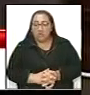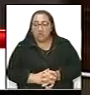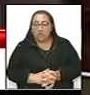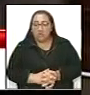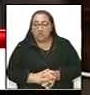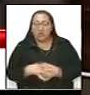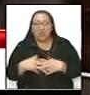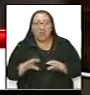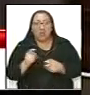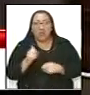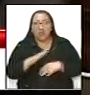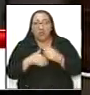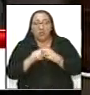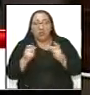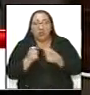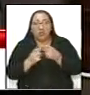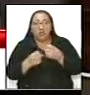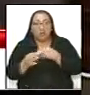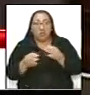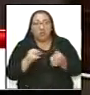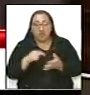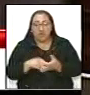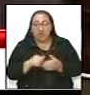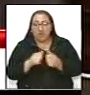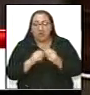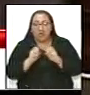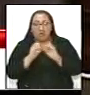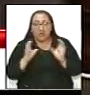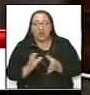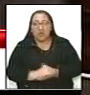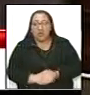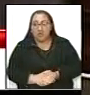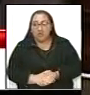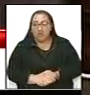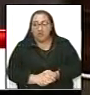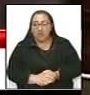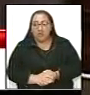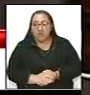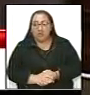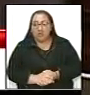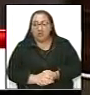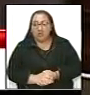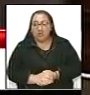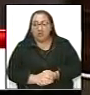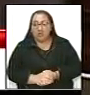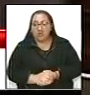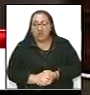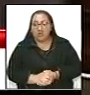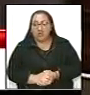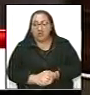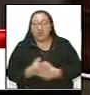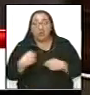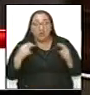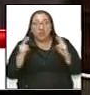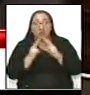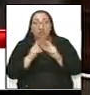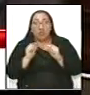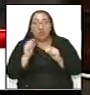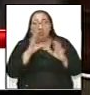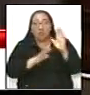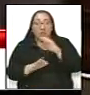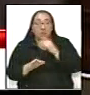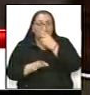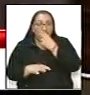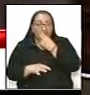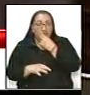casi todos los colegas lo han señalado con claridad. Y donde yo he encontrado es un poco de